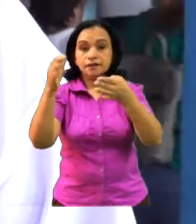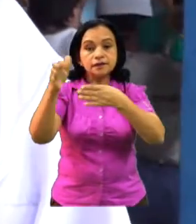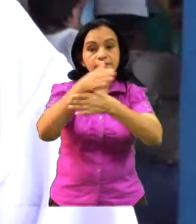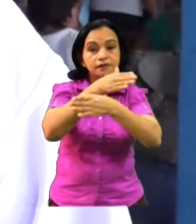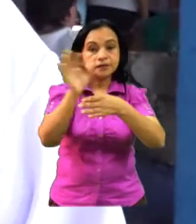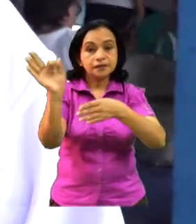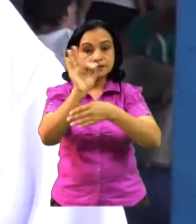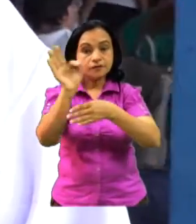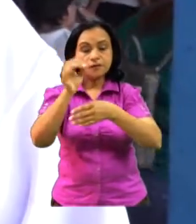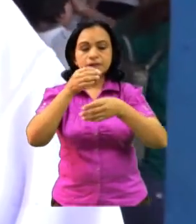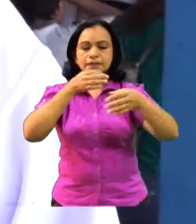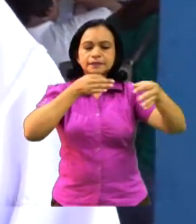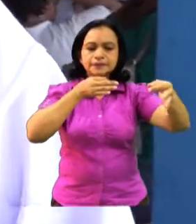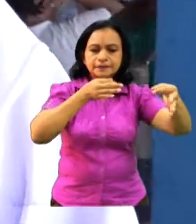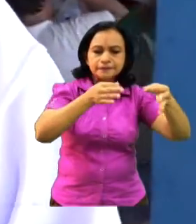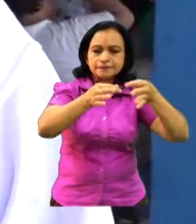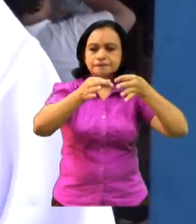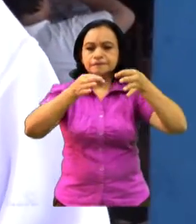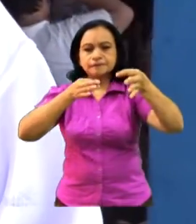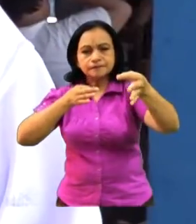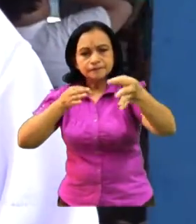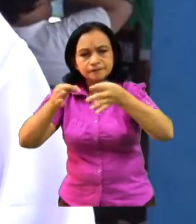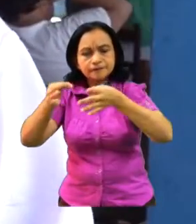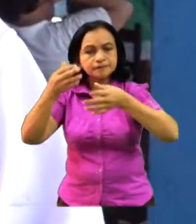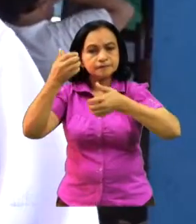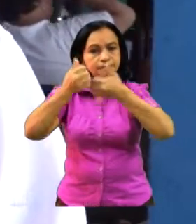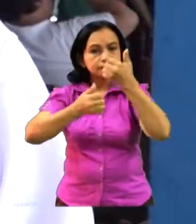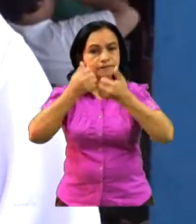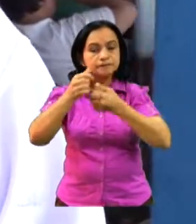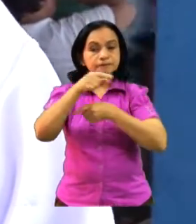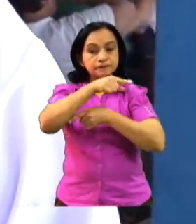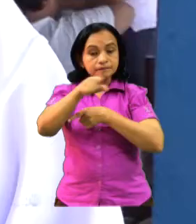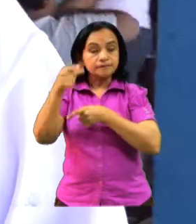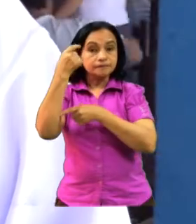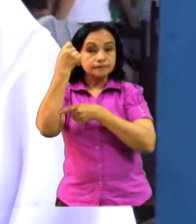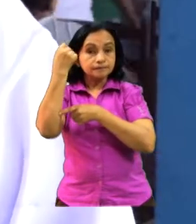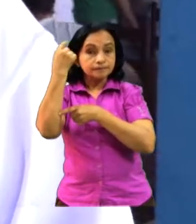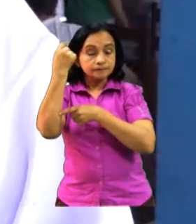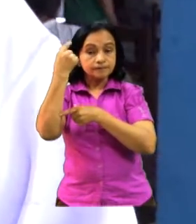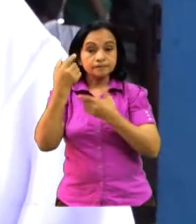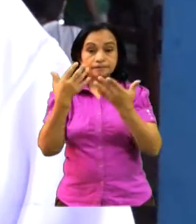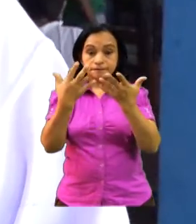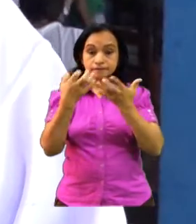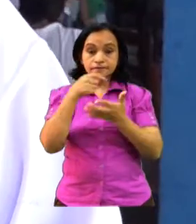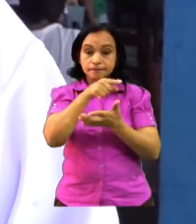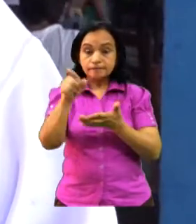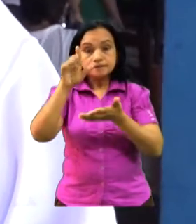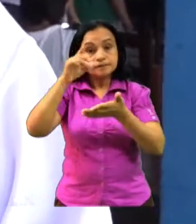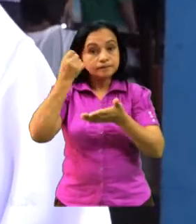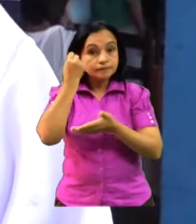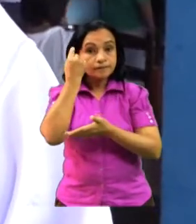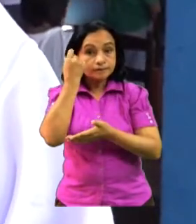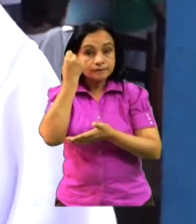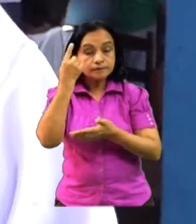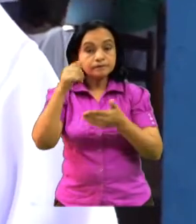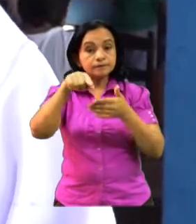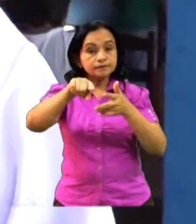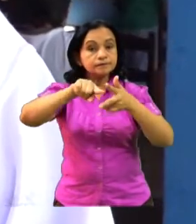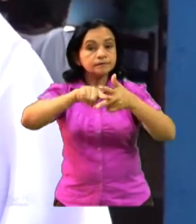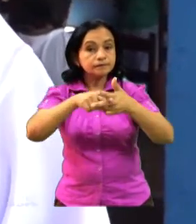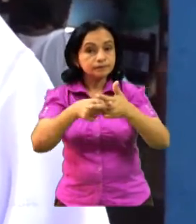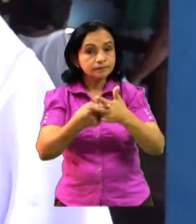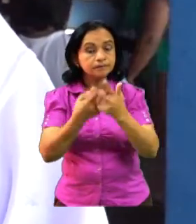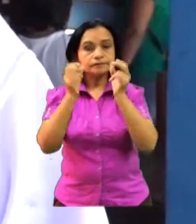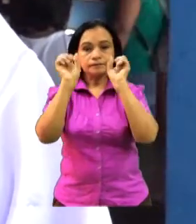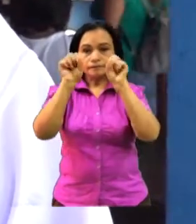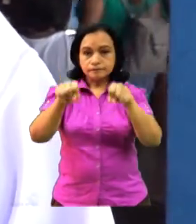distintos mecanismos de explicarles cómo es la dinámica de esos fenómenos para que ellos lo comprendan. Nos interesa que ellos lo comprendan, porque a partir de ahí también